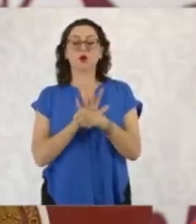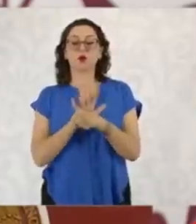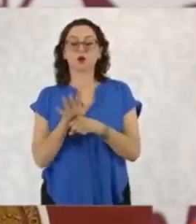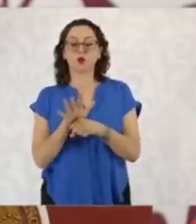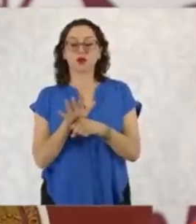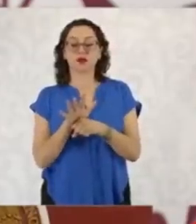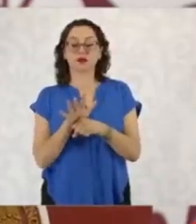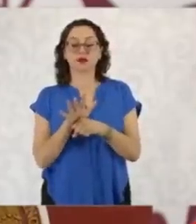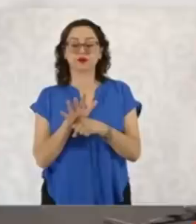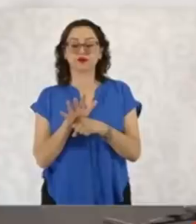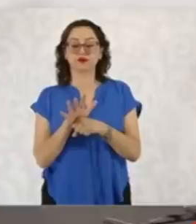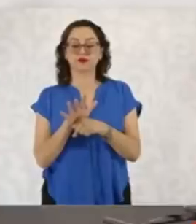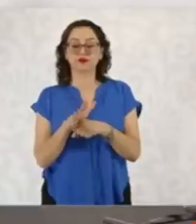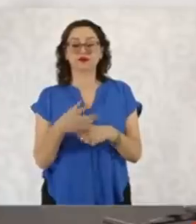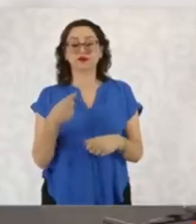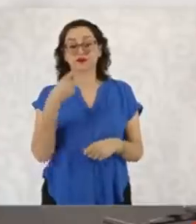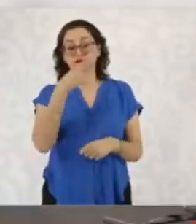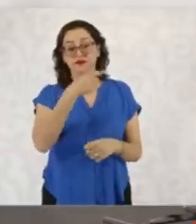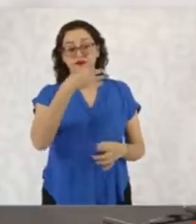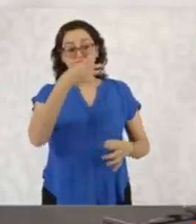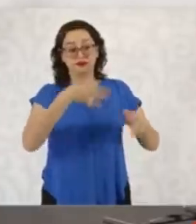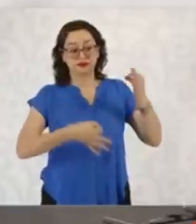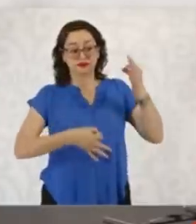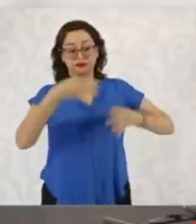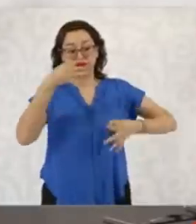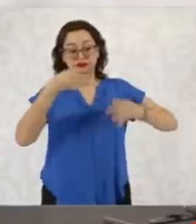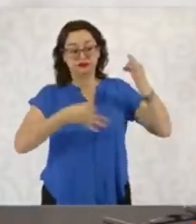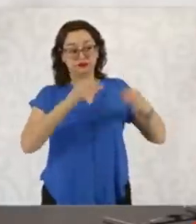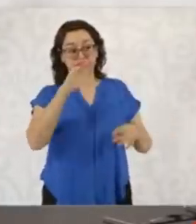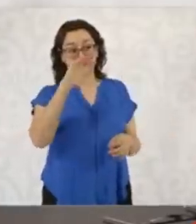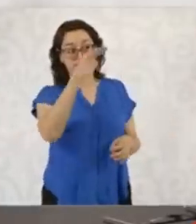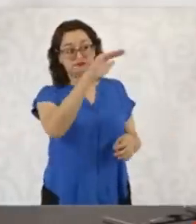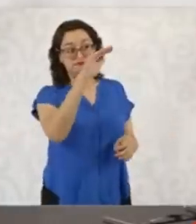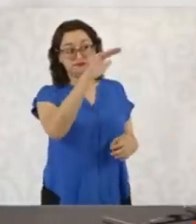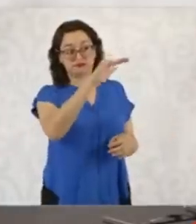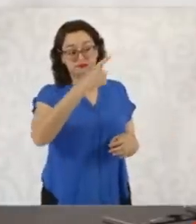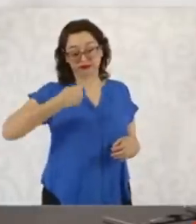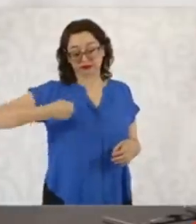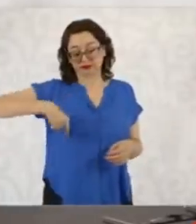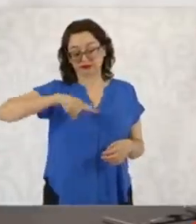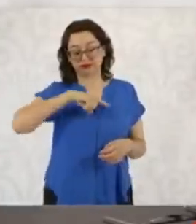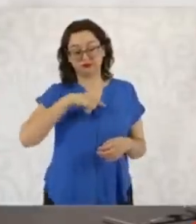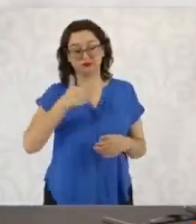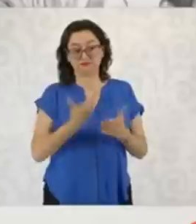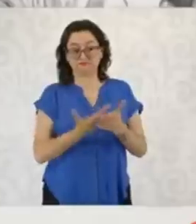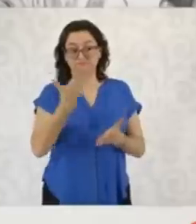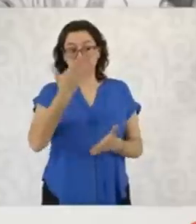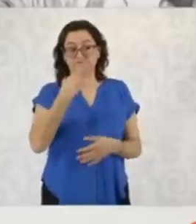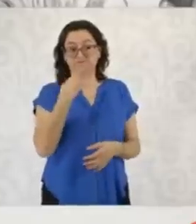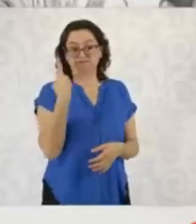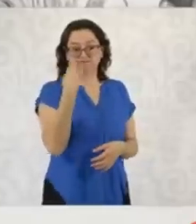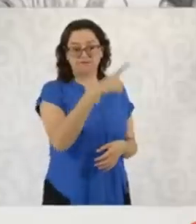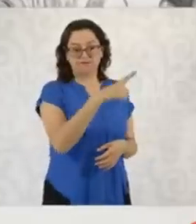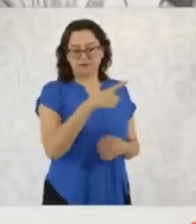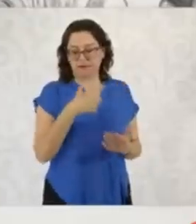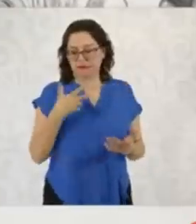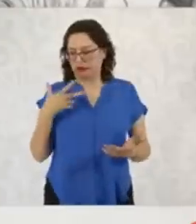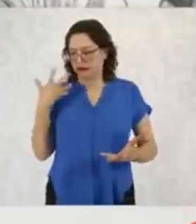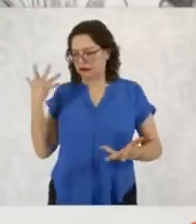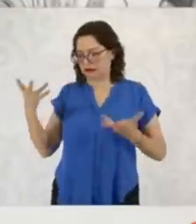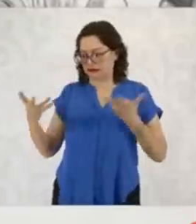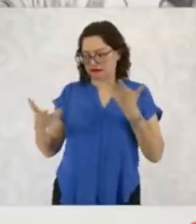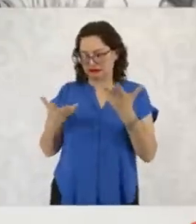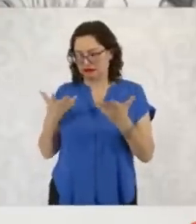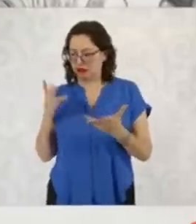reconocida como instancia jurisdiccional para recibir una demanda de esta naturaleza.